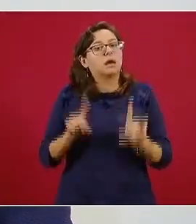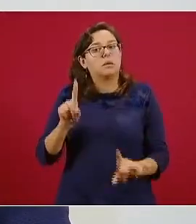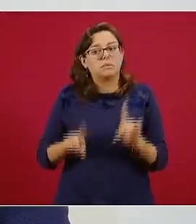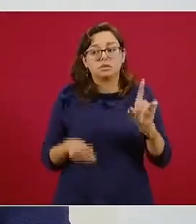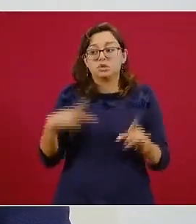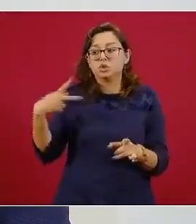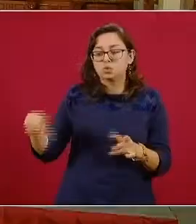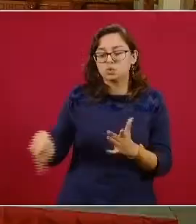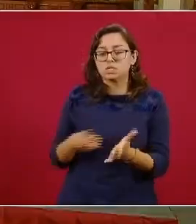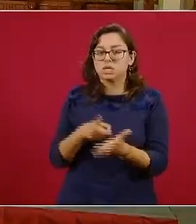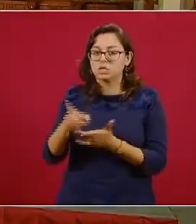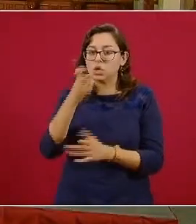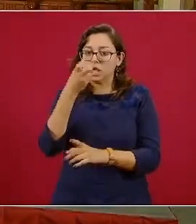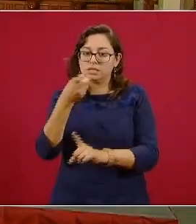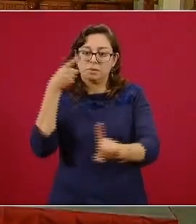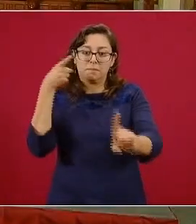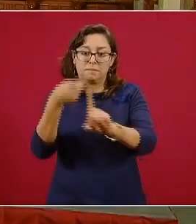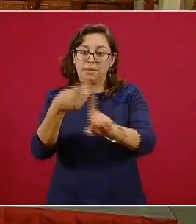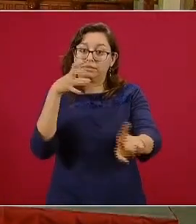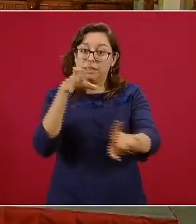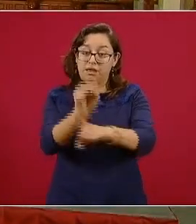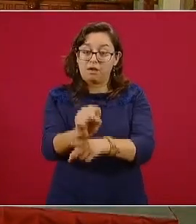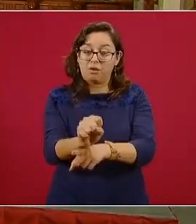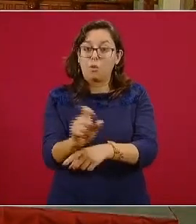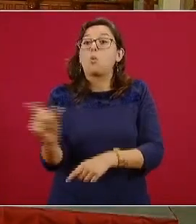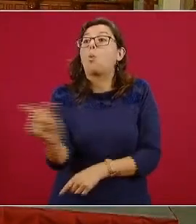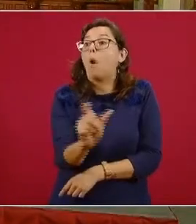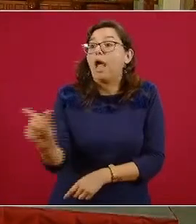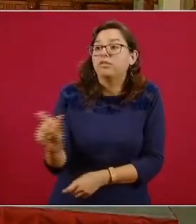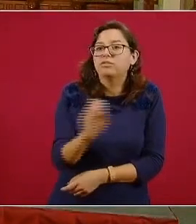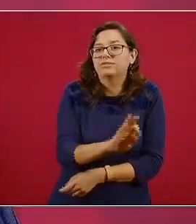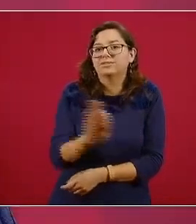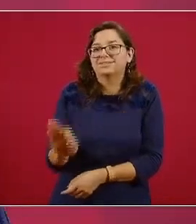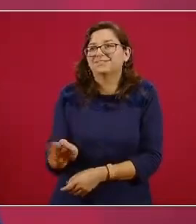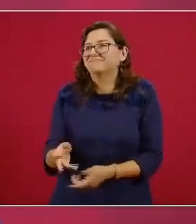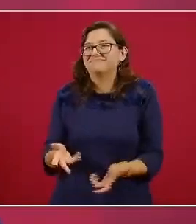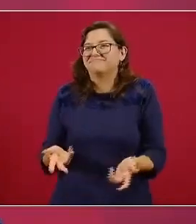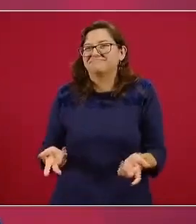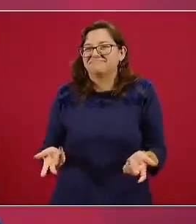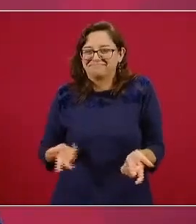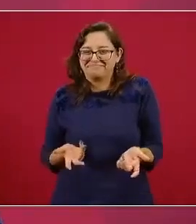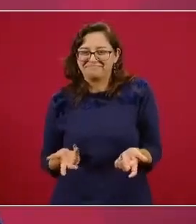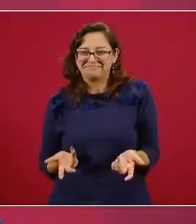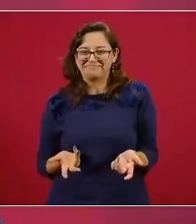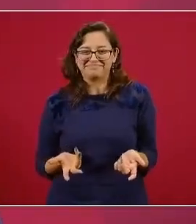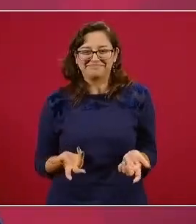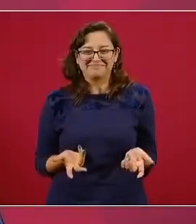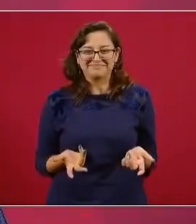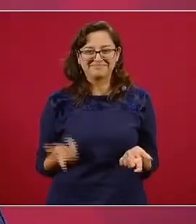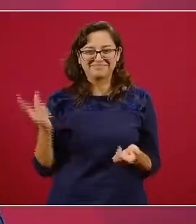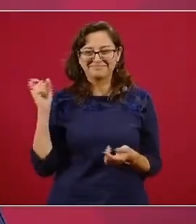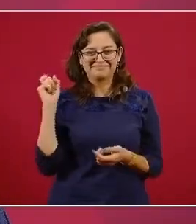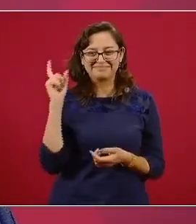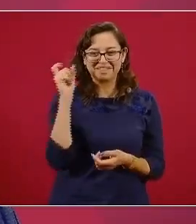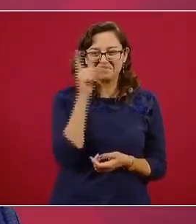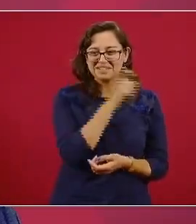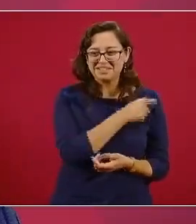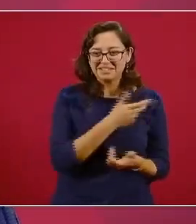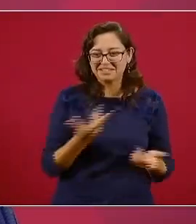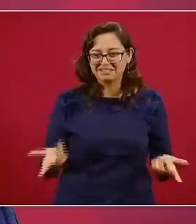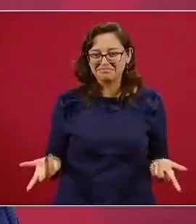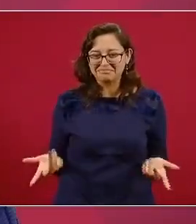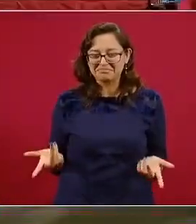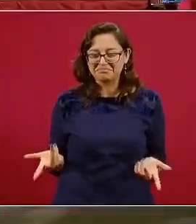Esa es nuestra meta, pues es muy difícil y además implica acabar con la violencia sexual.